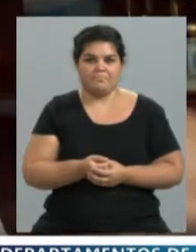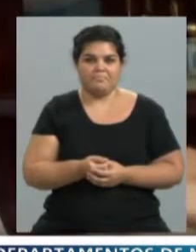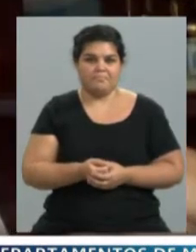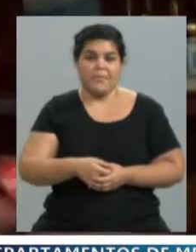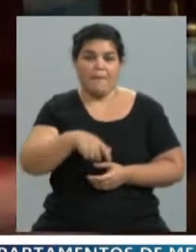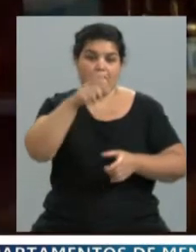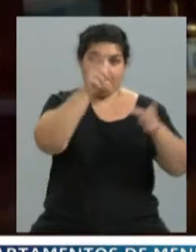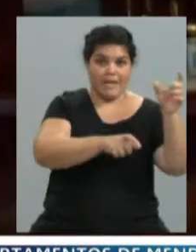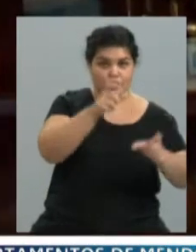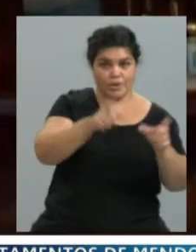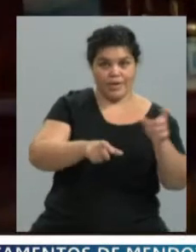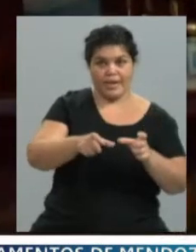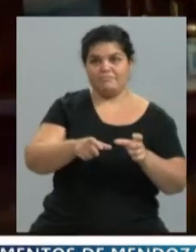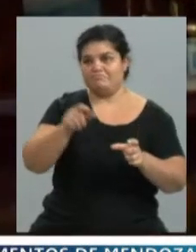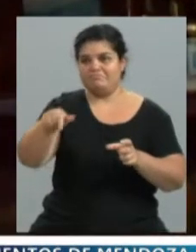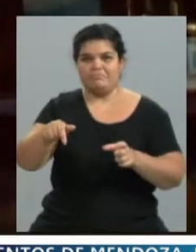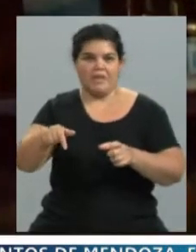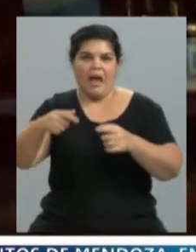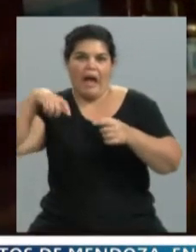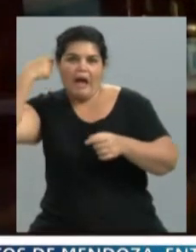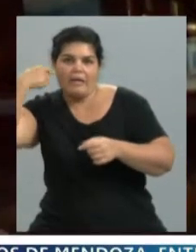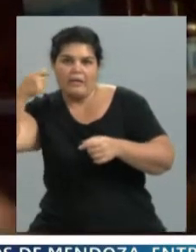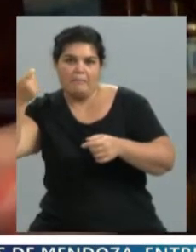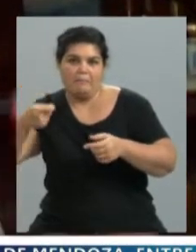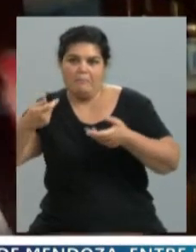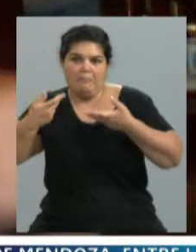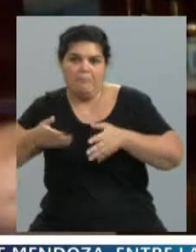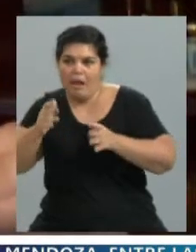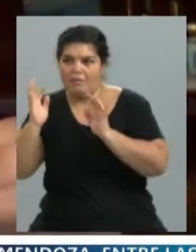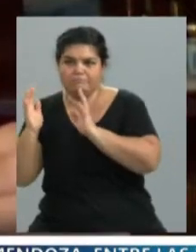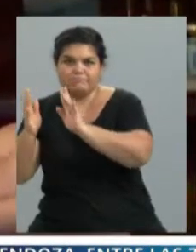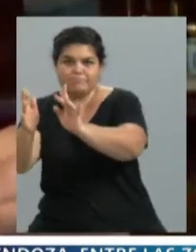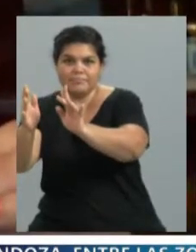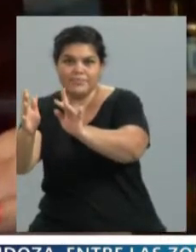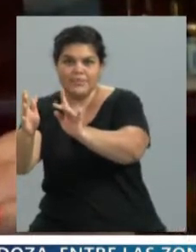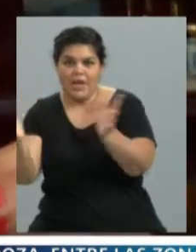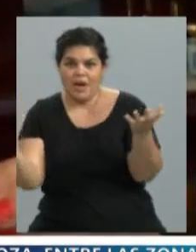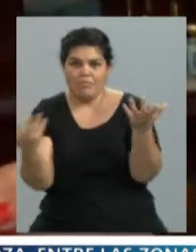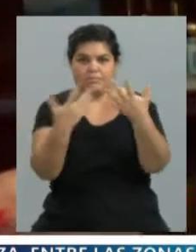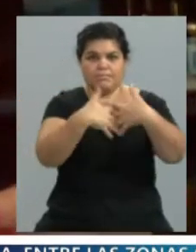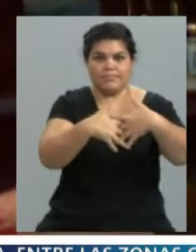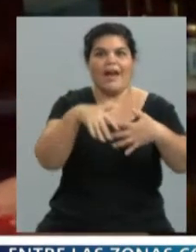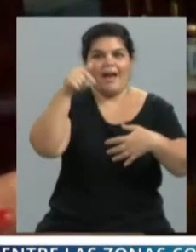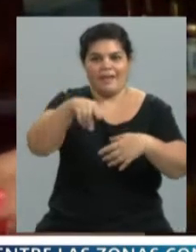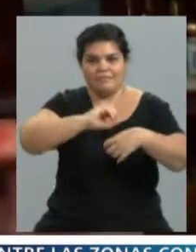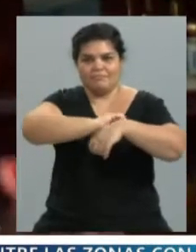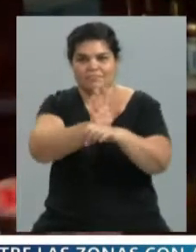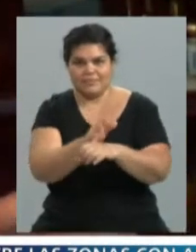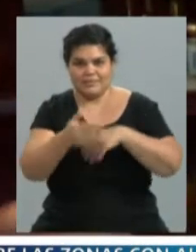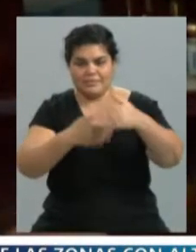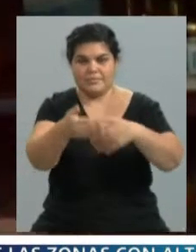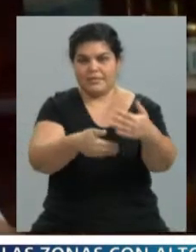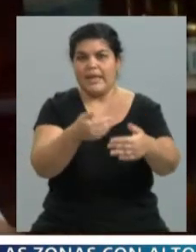humanas con la fauna silvestre. Claro. ¿Sí? Entonces, y eso tiene que ver con nuestro avasallamiento, con nuestra